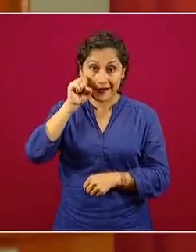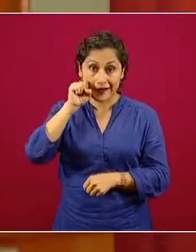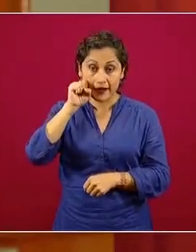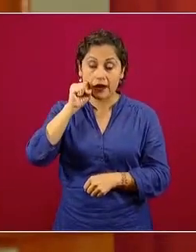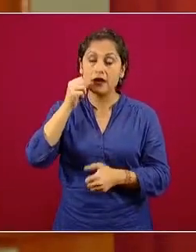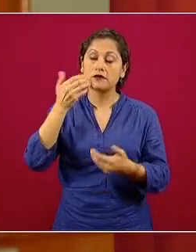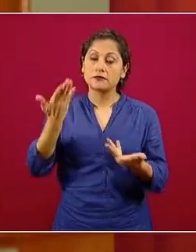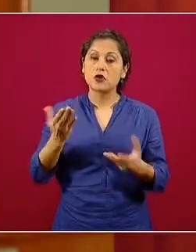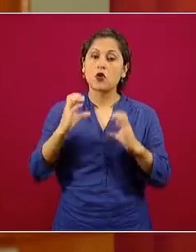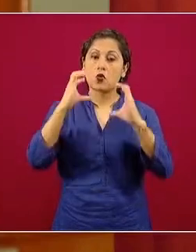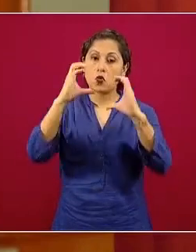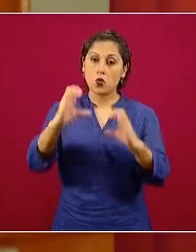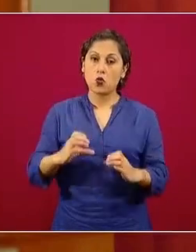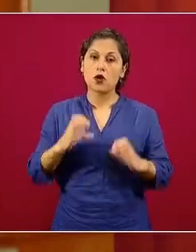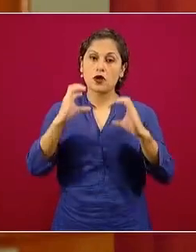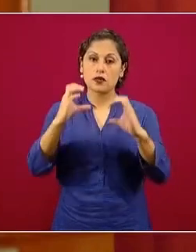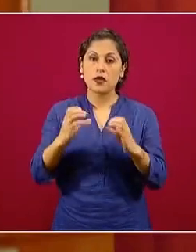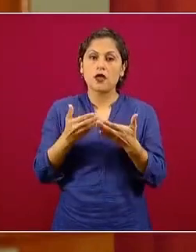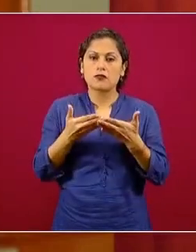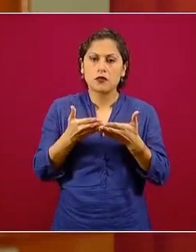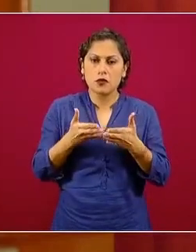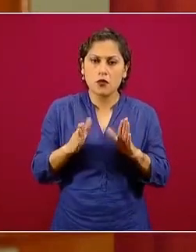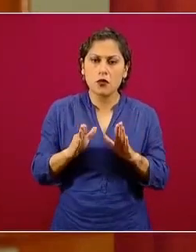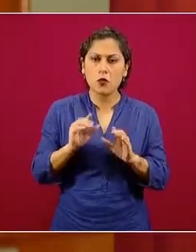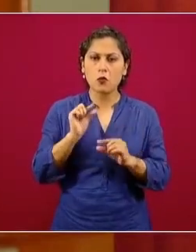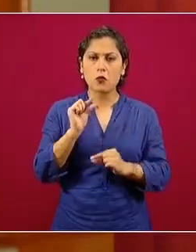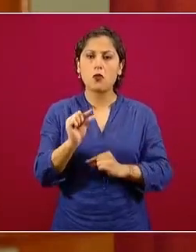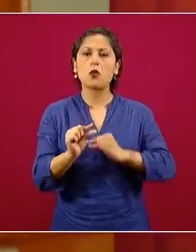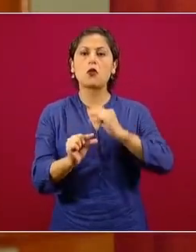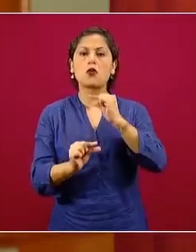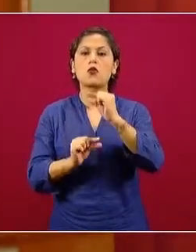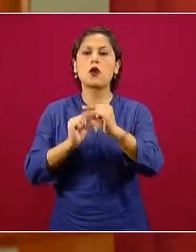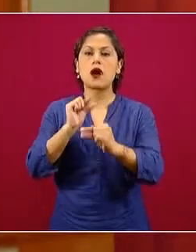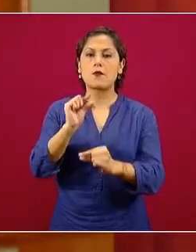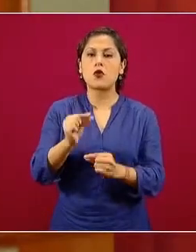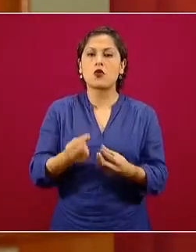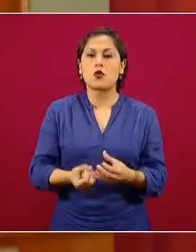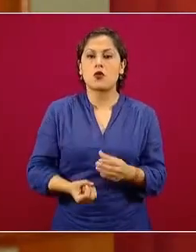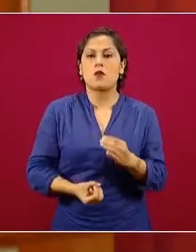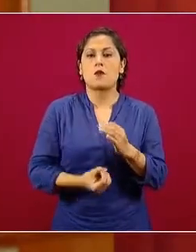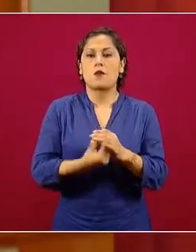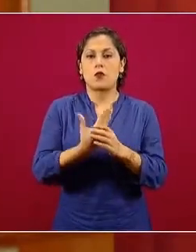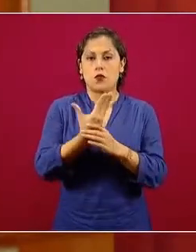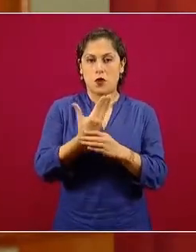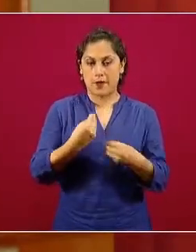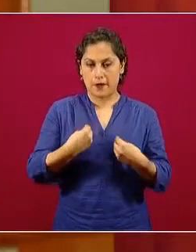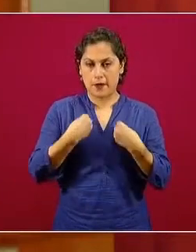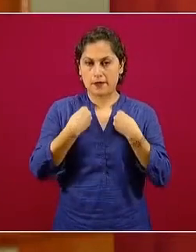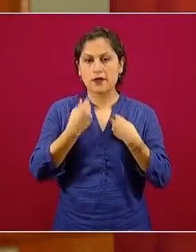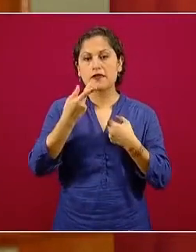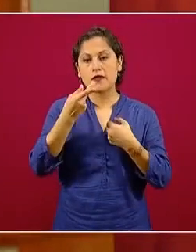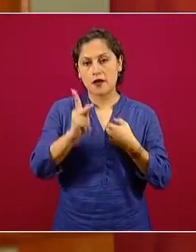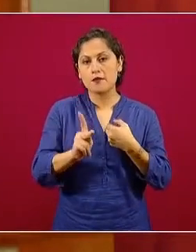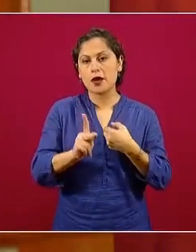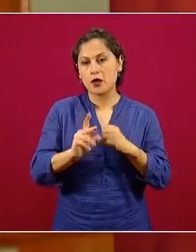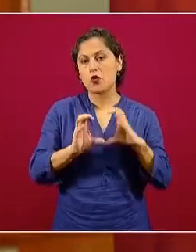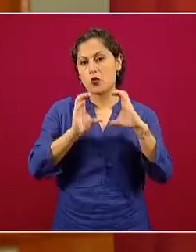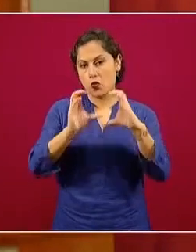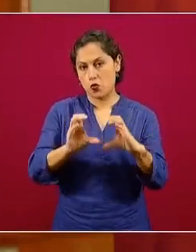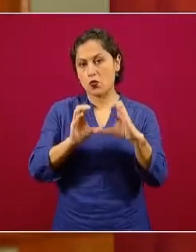hay que ir ajustando cómo nos vamos a adaptar a la nueva normalidad pero hay que actuar con mucha prudencia